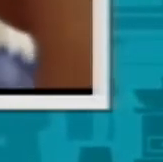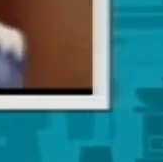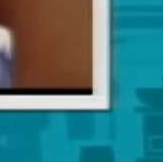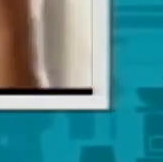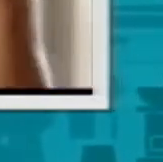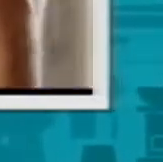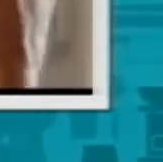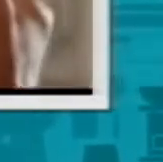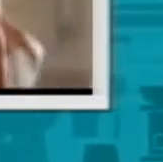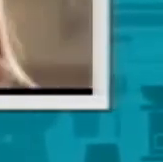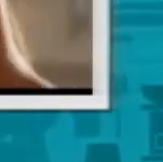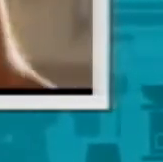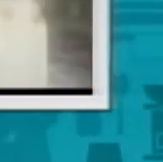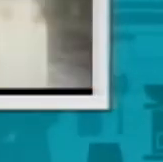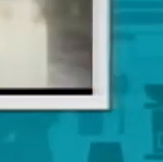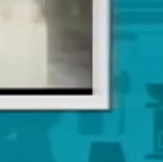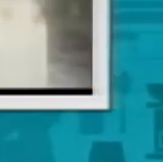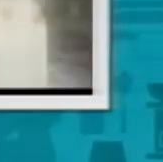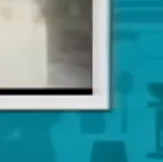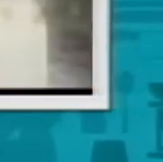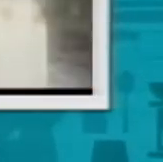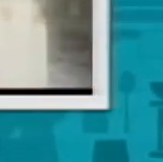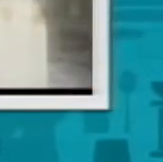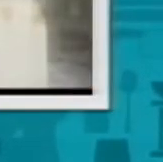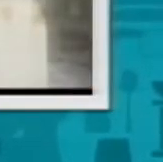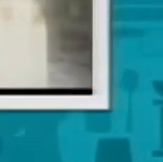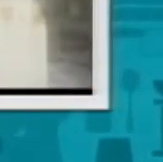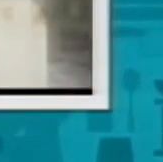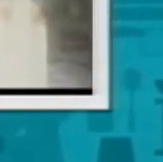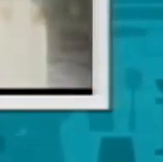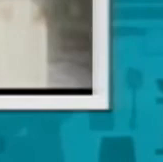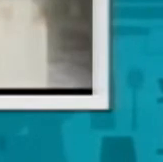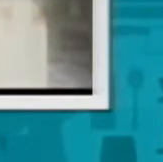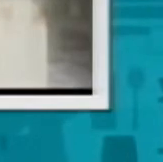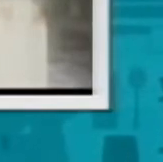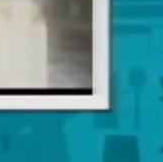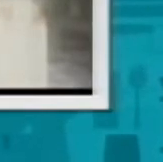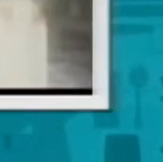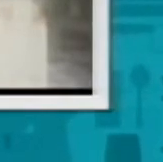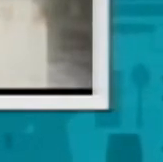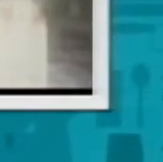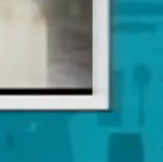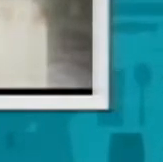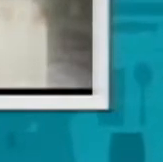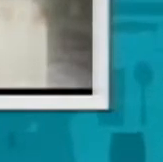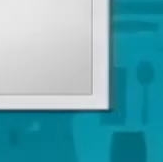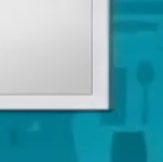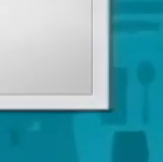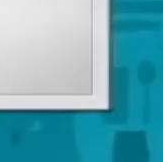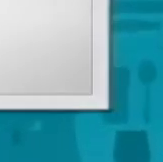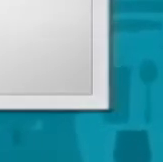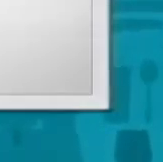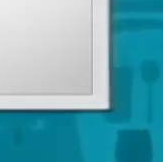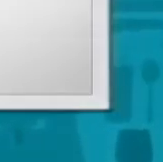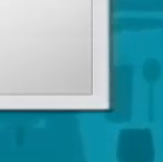perfecto para mis manos. Recomendado por los buenos esposos. Lavavajilla Prillex. Una idea brillante para tu hogar.